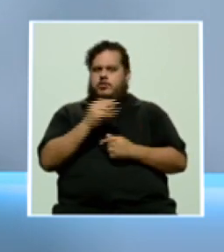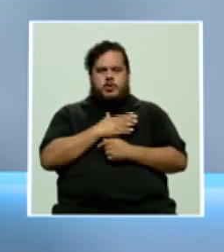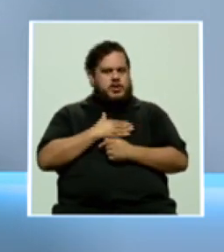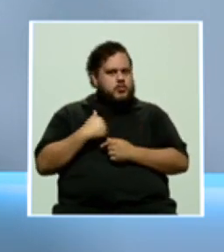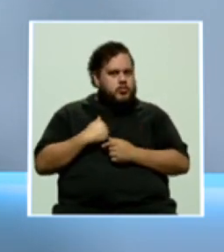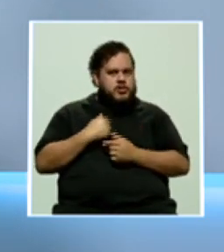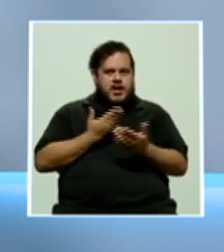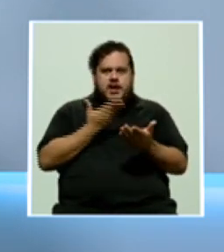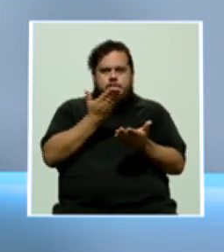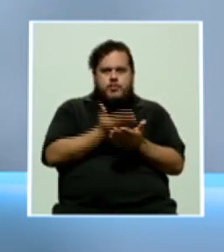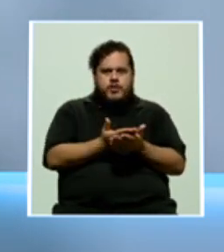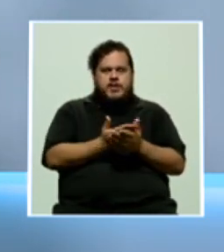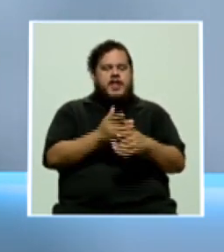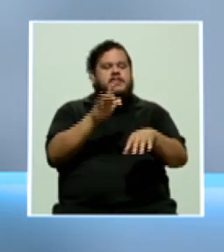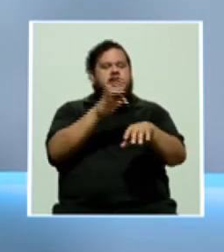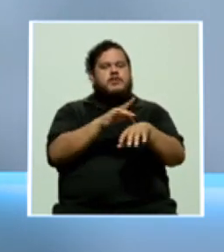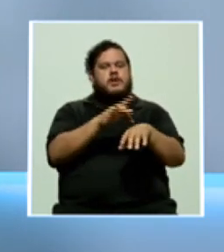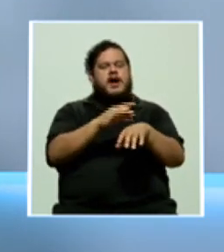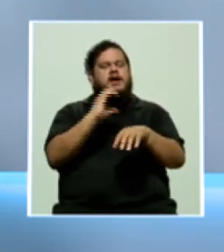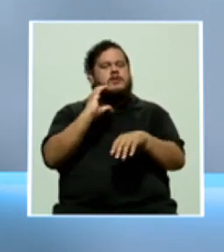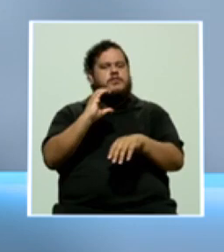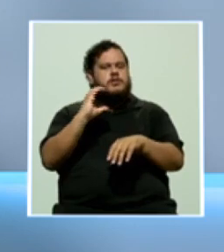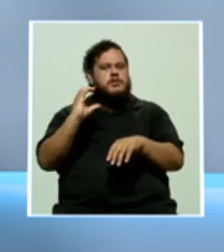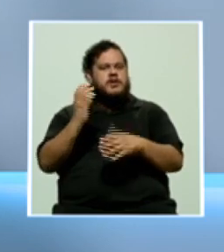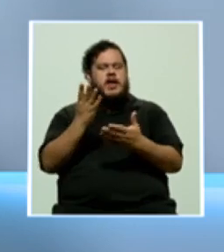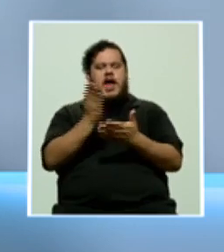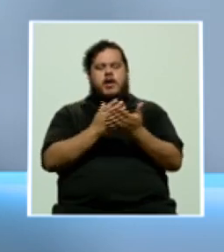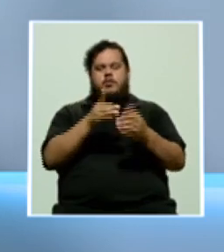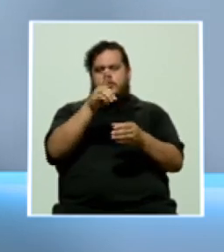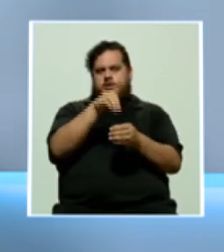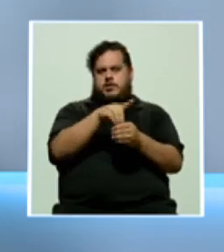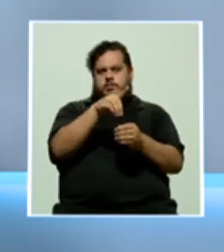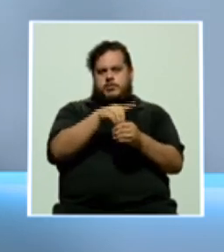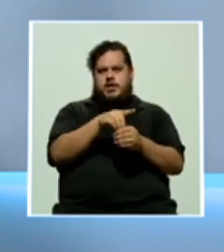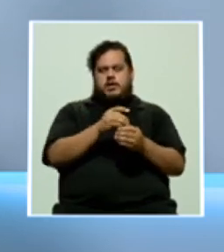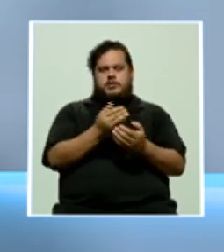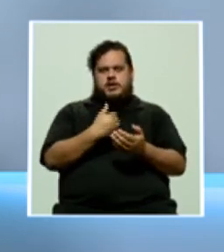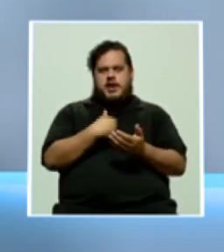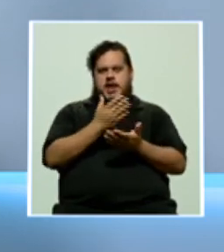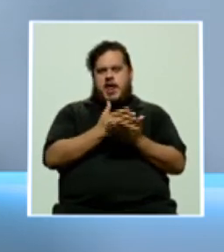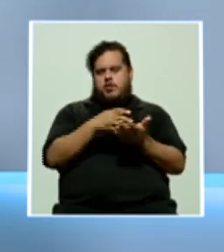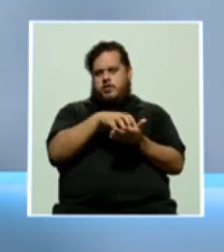de tocar las convenciones colectivas, inclusive diputados que todavía tienen ciertas dudas.